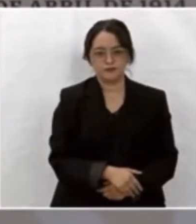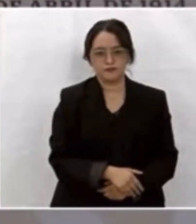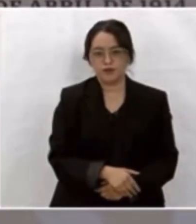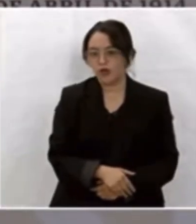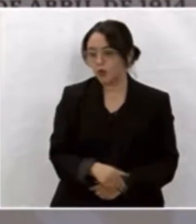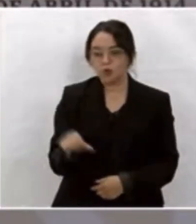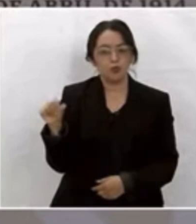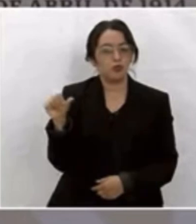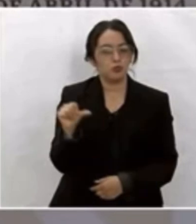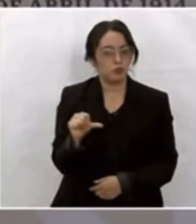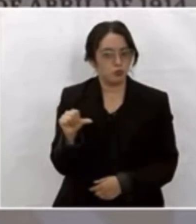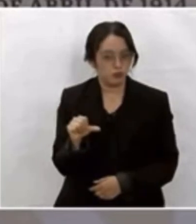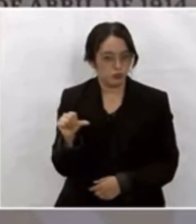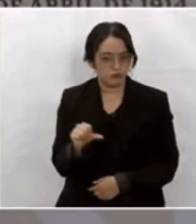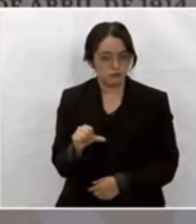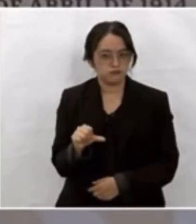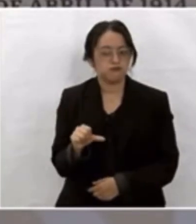no solo